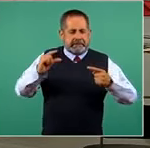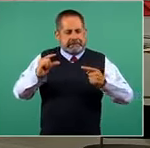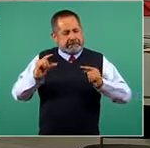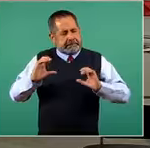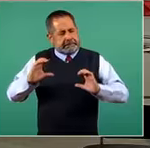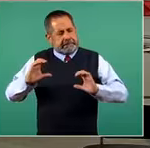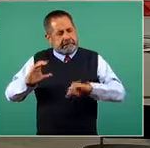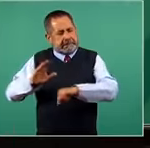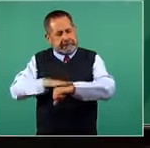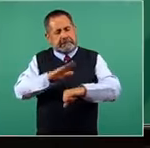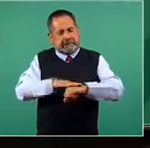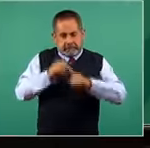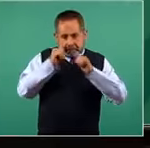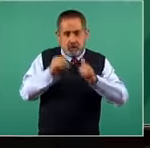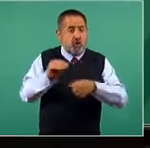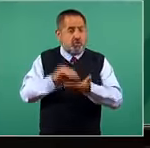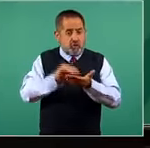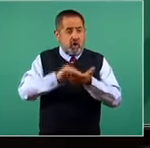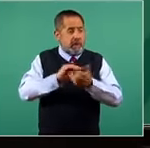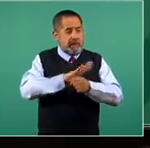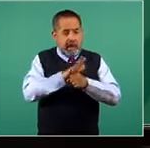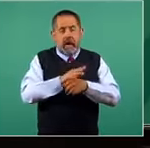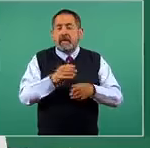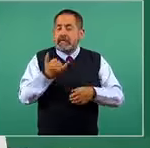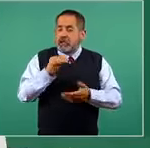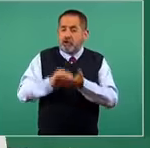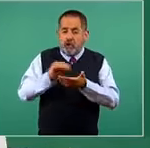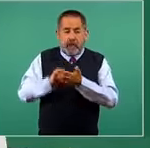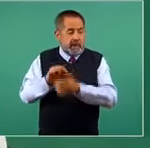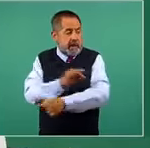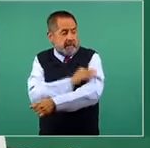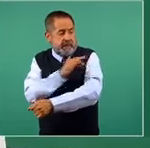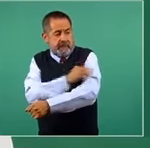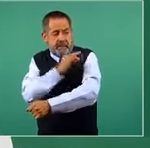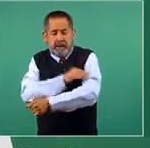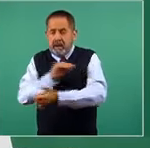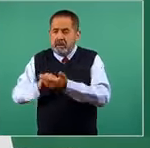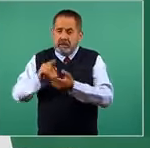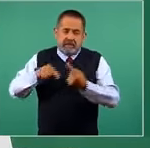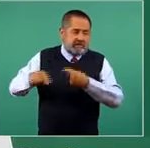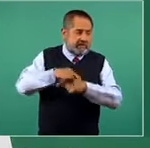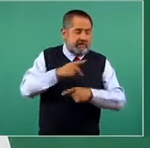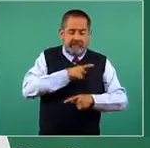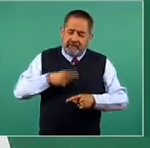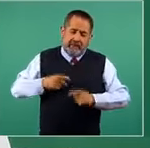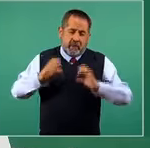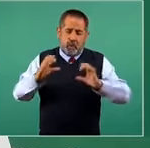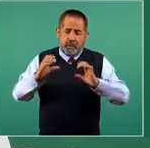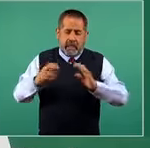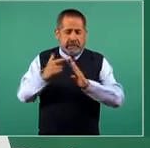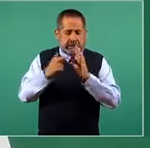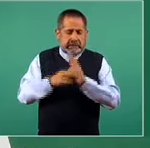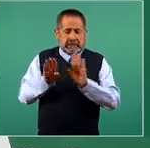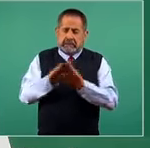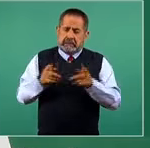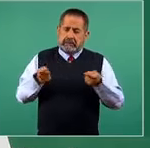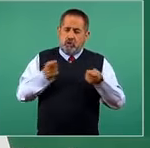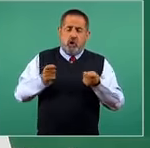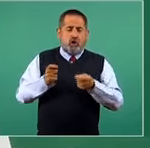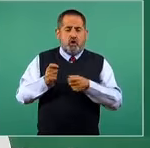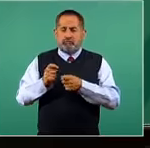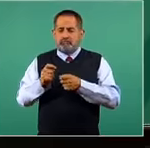mantenernos atentas y atentos, sigue avanzando la vacunación, pero la epidemia no se ha terminado y debemos mantener las medidas de control